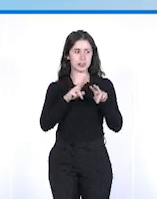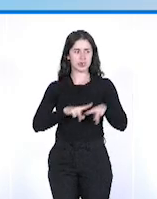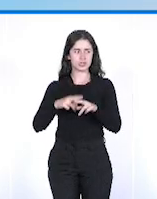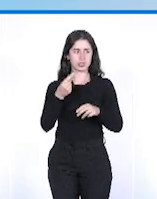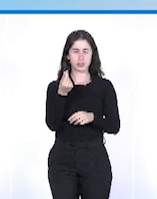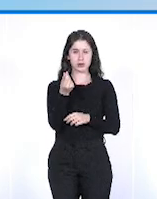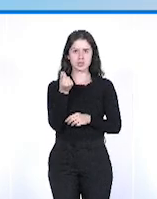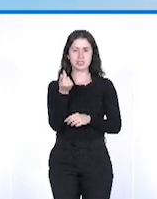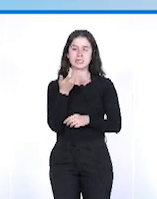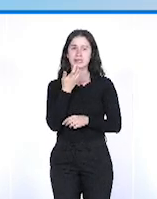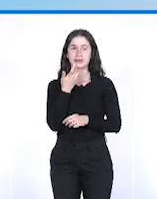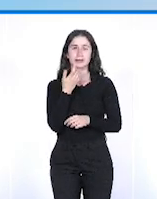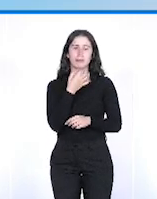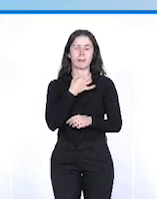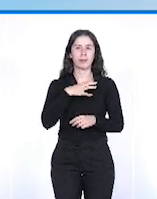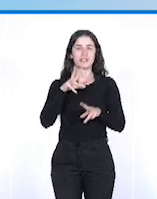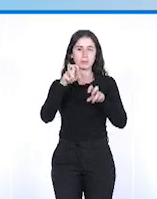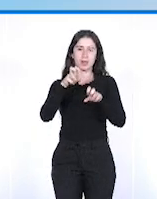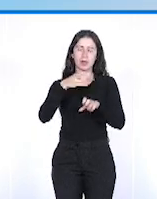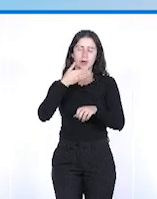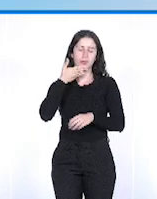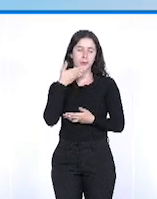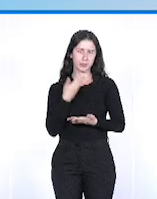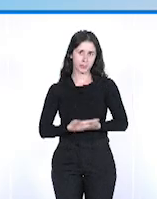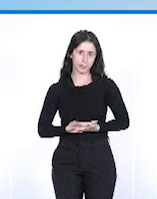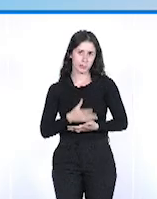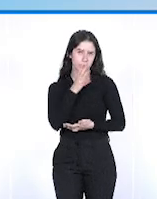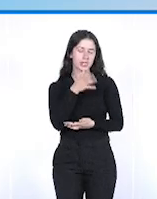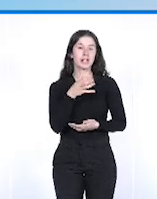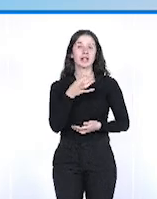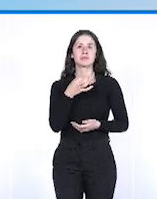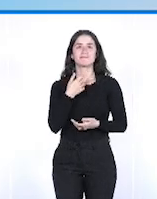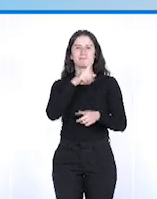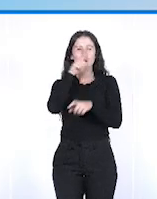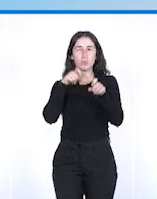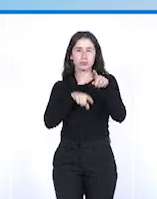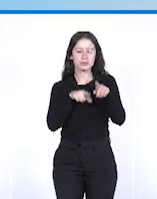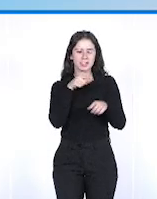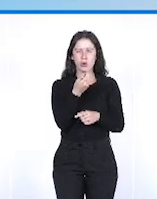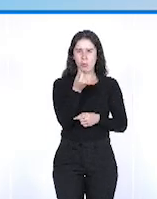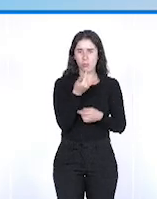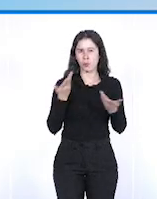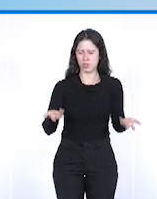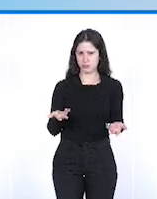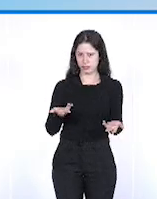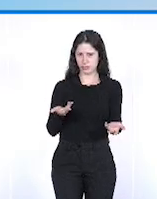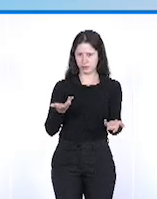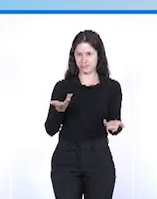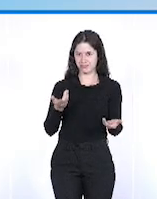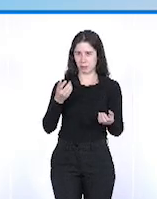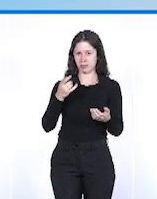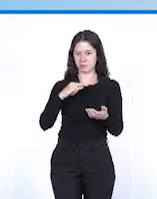probablemente es la cosa más aburrida porque pero claro también es la pregunta del interrogante y Qué cuesta esto Qué cuesta todo